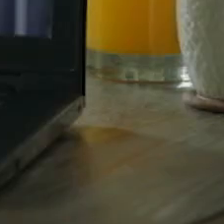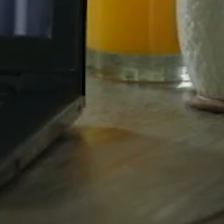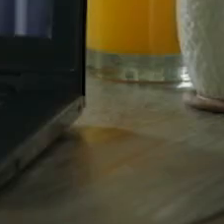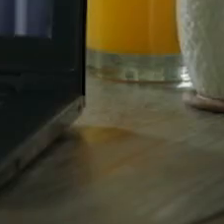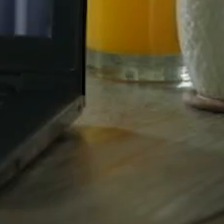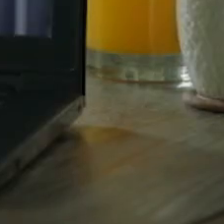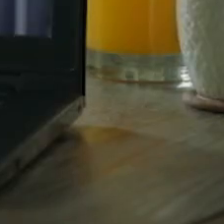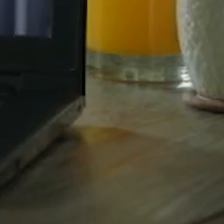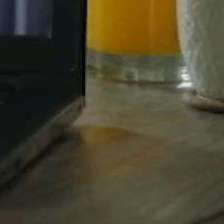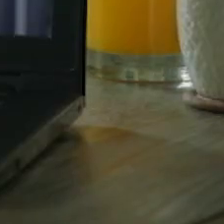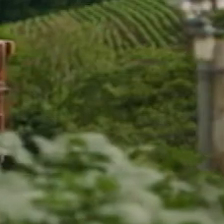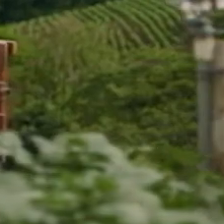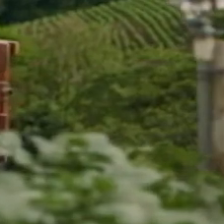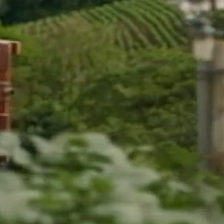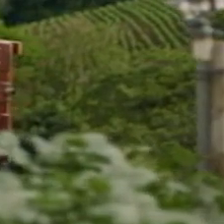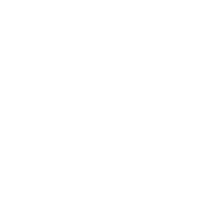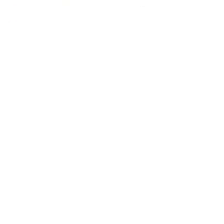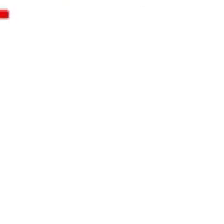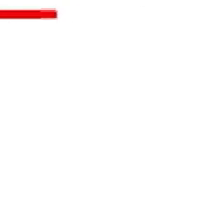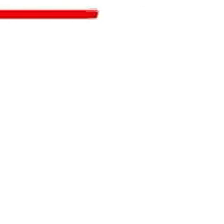Somos compromiso con el cambio.